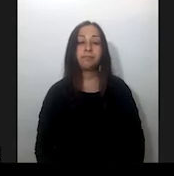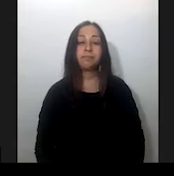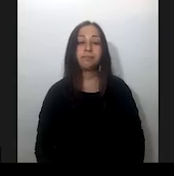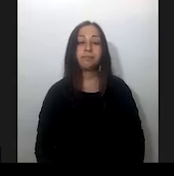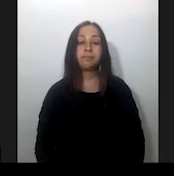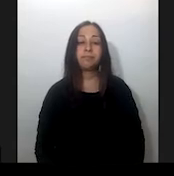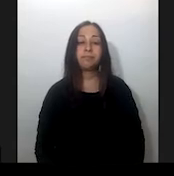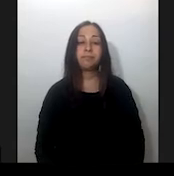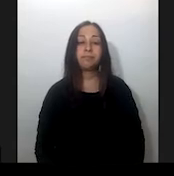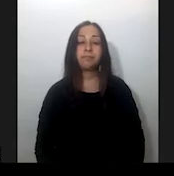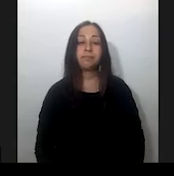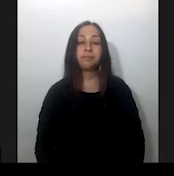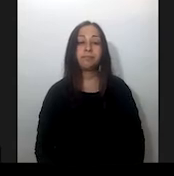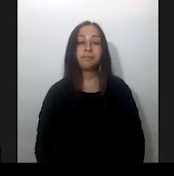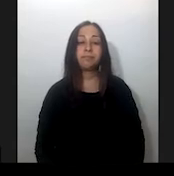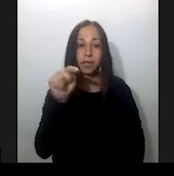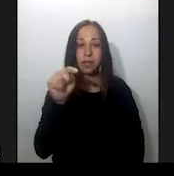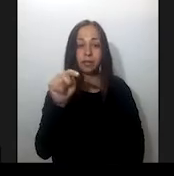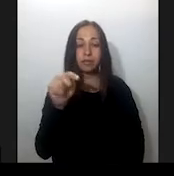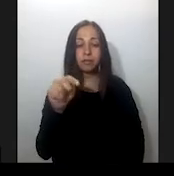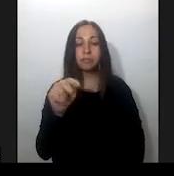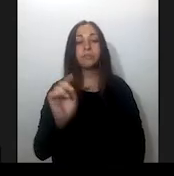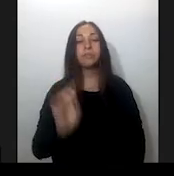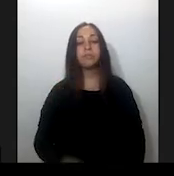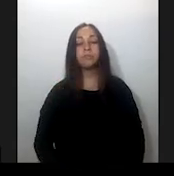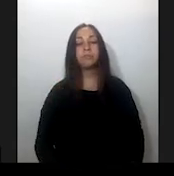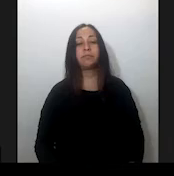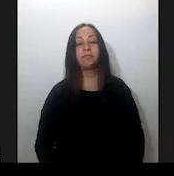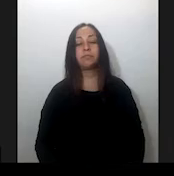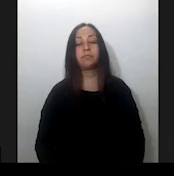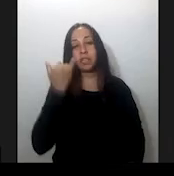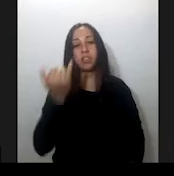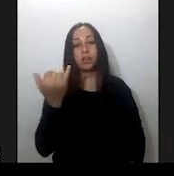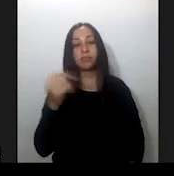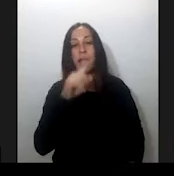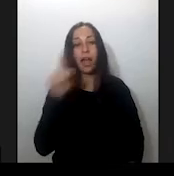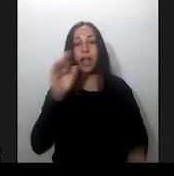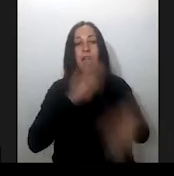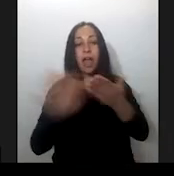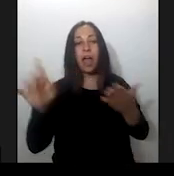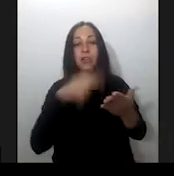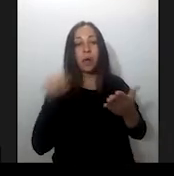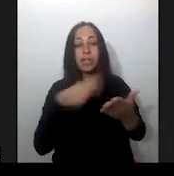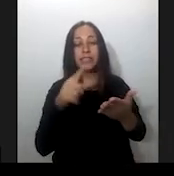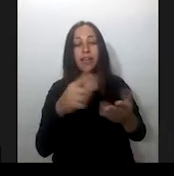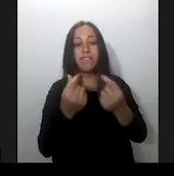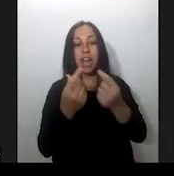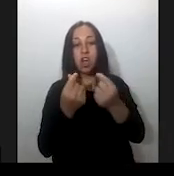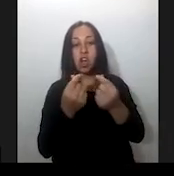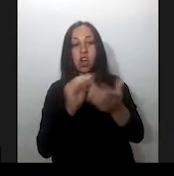Si hacemos doble clic, de manera predeterminada, ya nos actualiza el valor asociado.